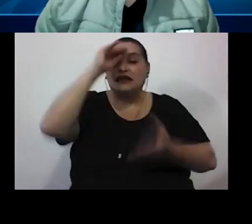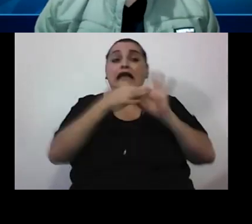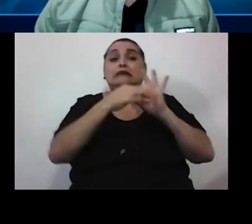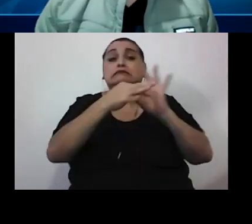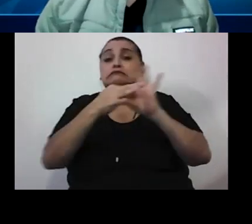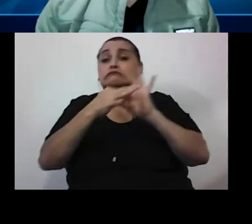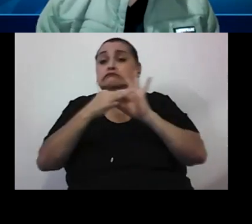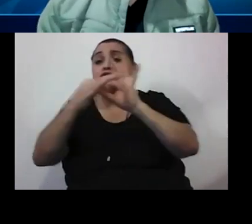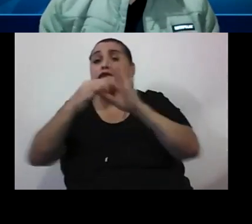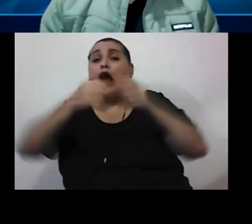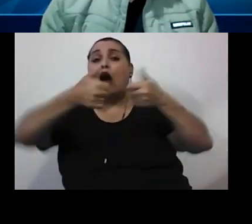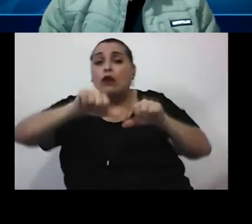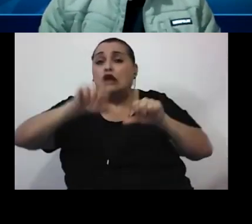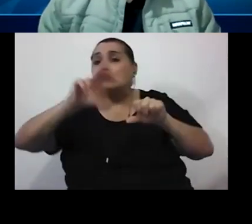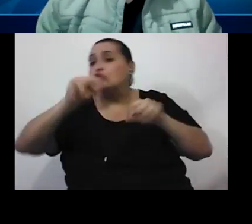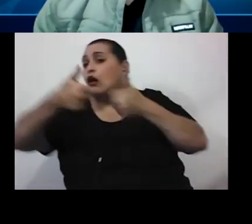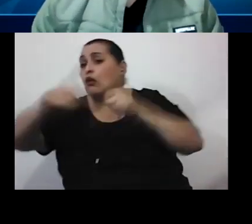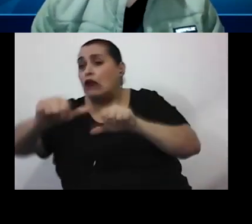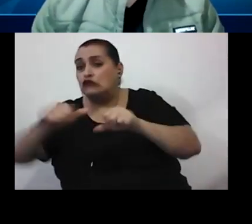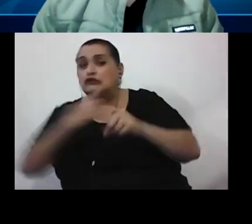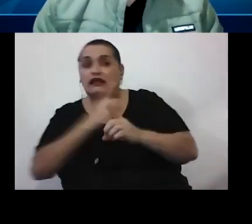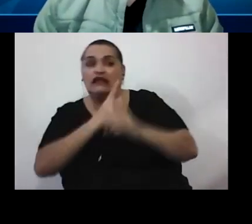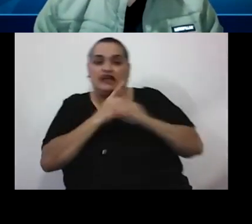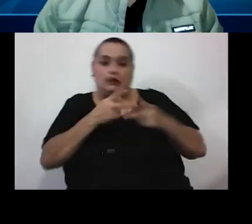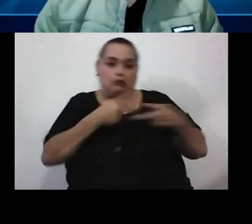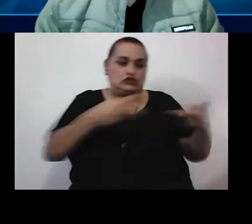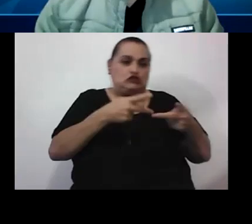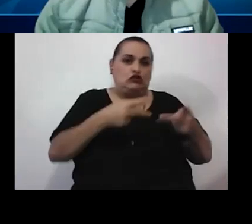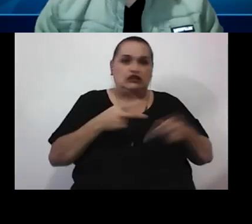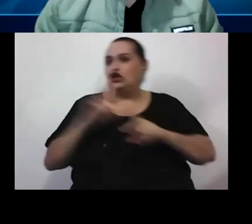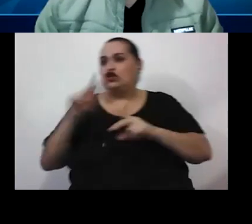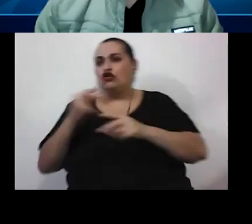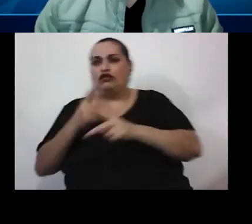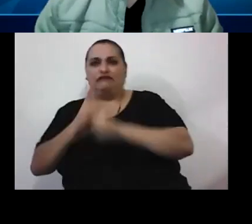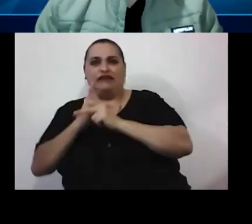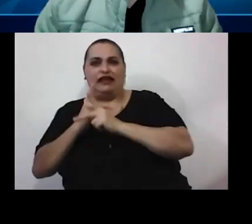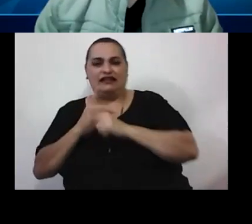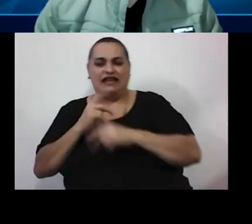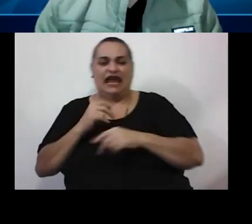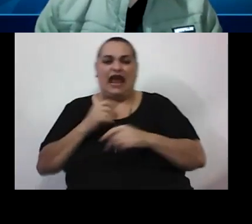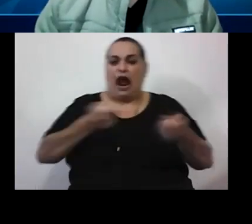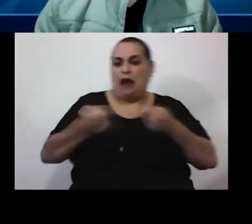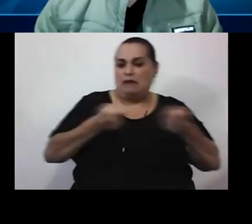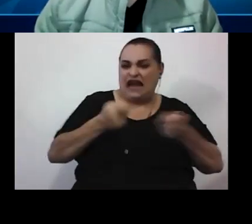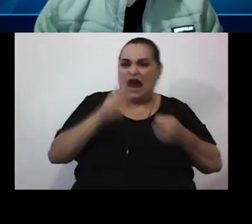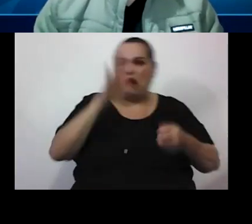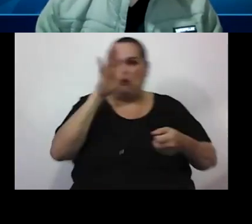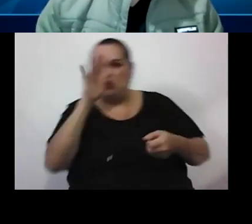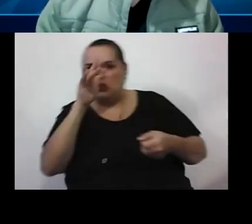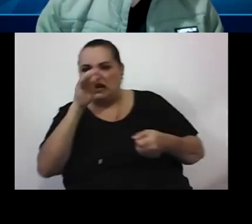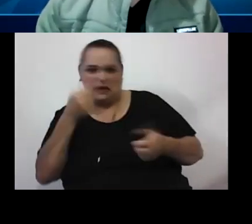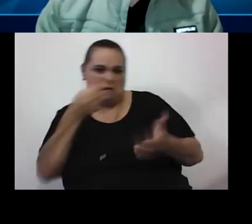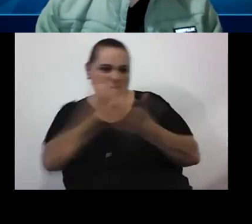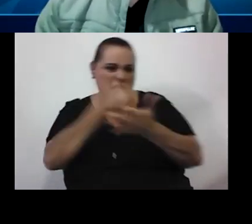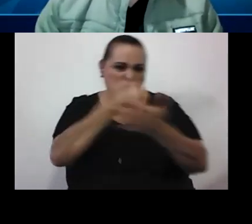a defender posiciones, eh, a manejar el bullying, el matonismo, a ser